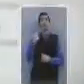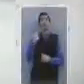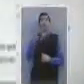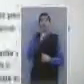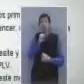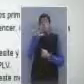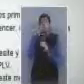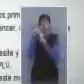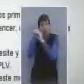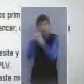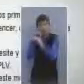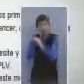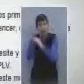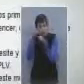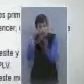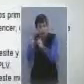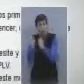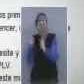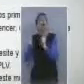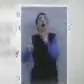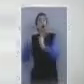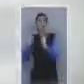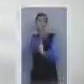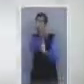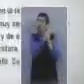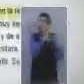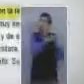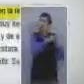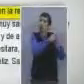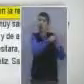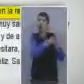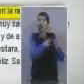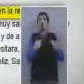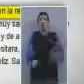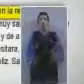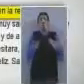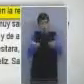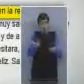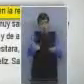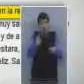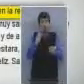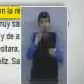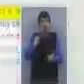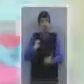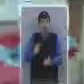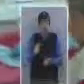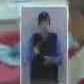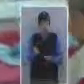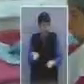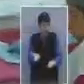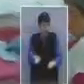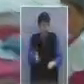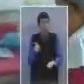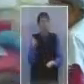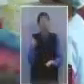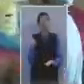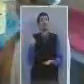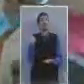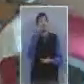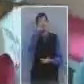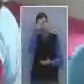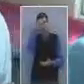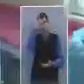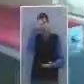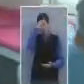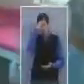lleve a cabo. A través de las redes sociales son múltiples los anuncios ofreciendo leche materna. En el Sotero del Río hace varios años